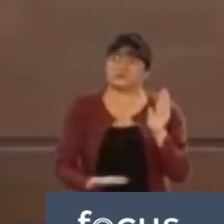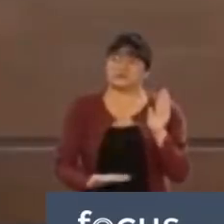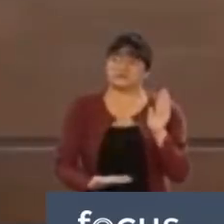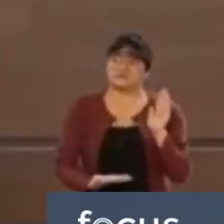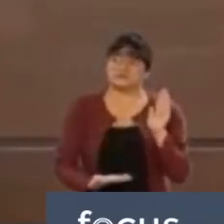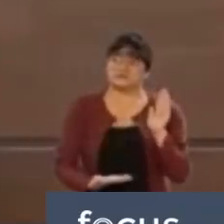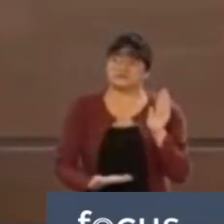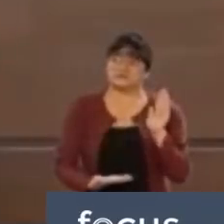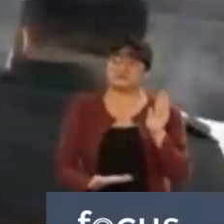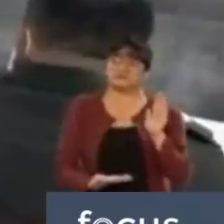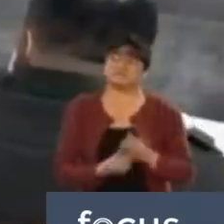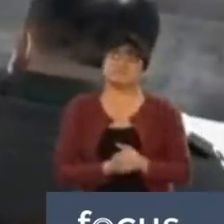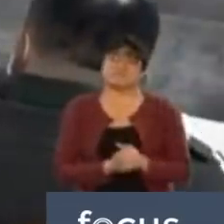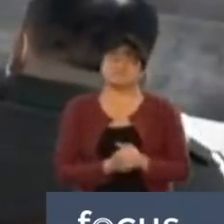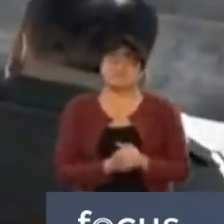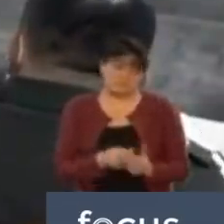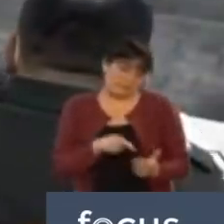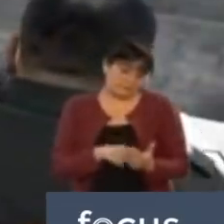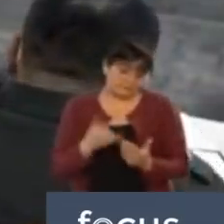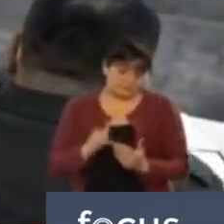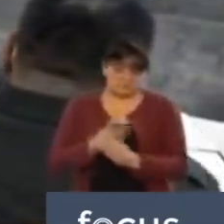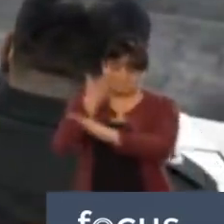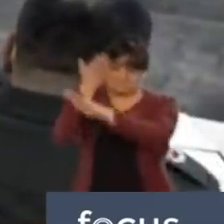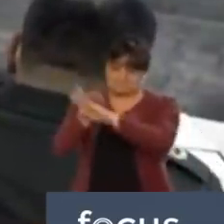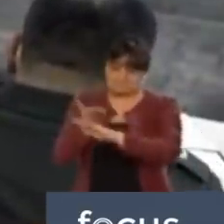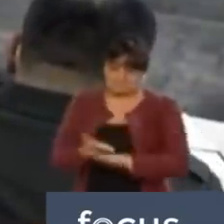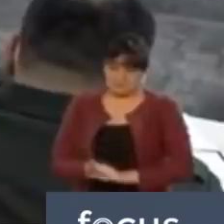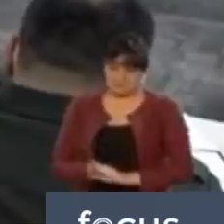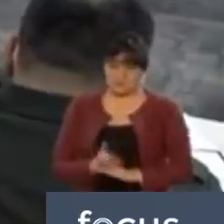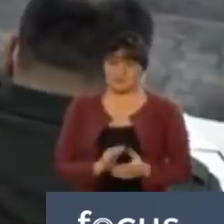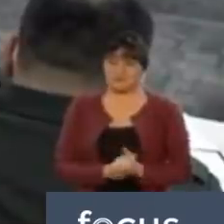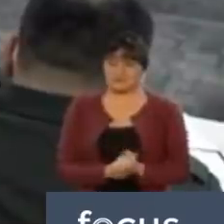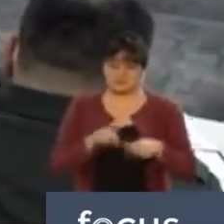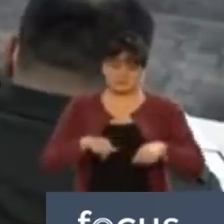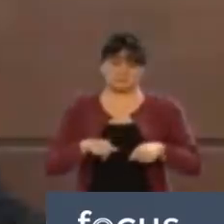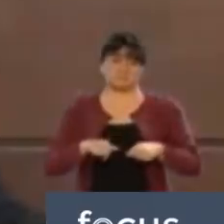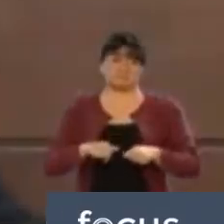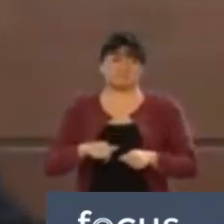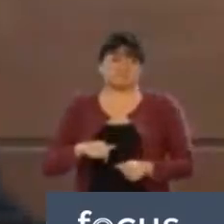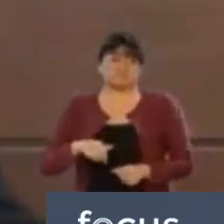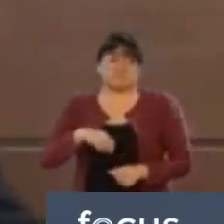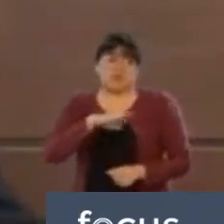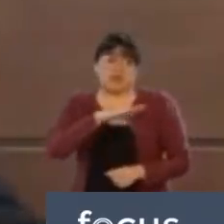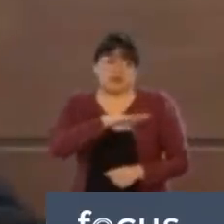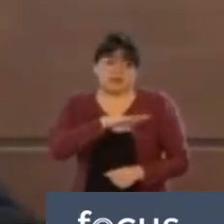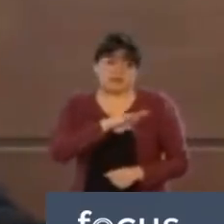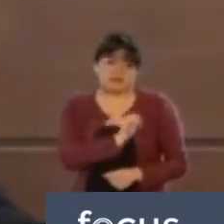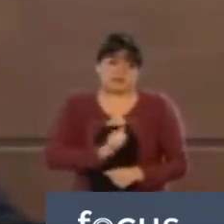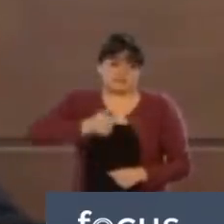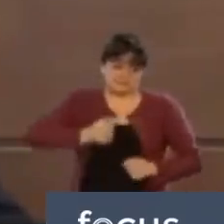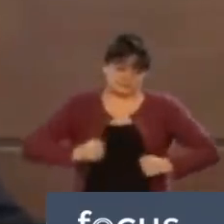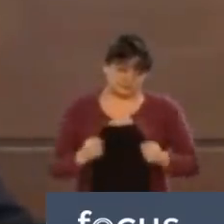De manera que quisiera dejar esas propuestas sobre la mesa desde la alcaldía. Esta es la posición de la Alcaldía Mayor de Bogotá y en lo que de